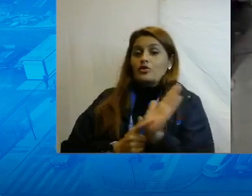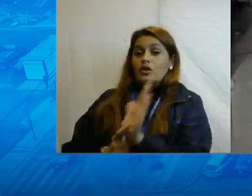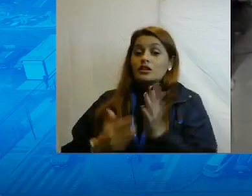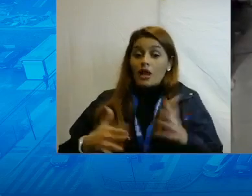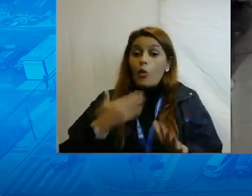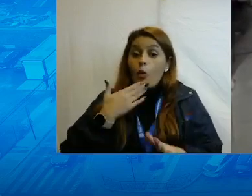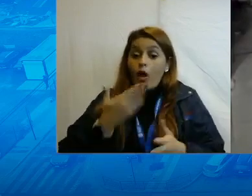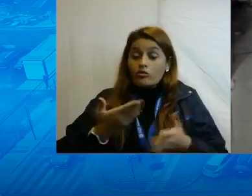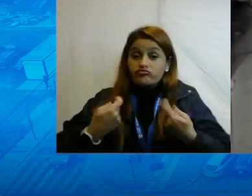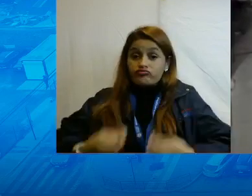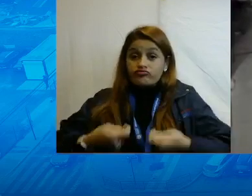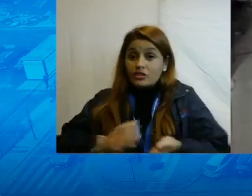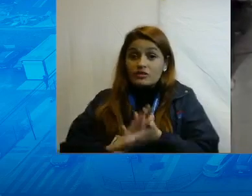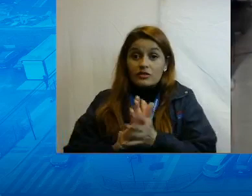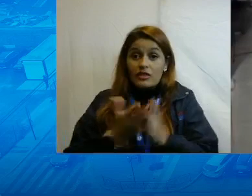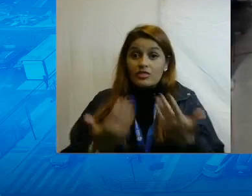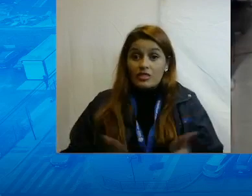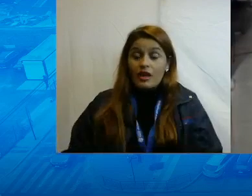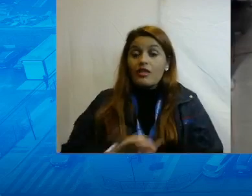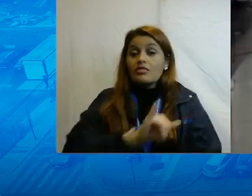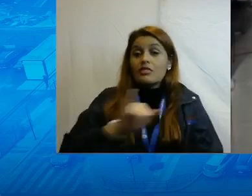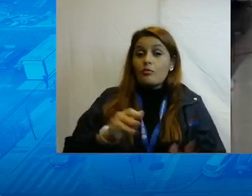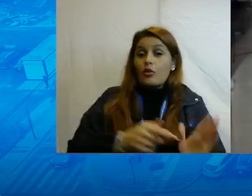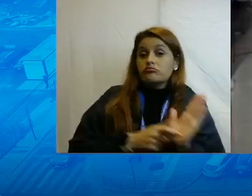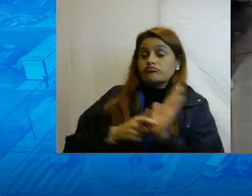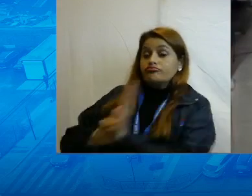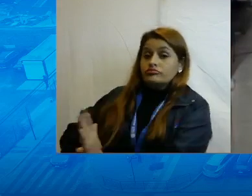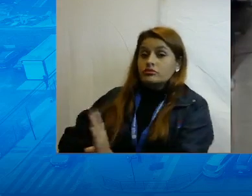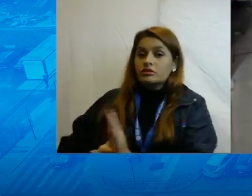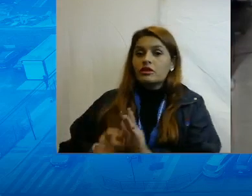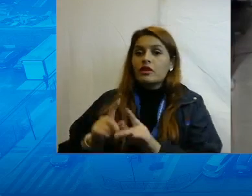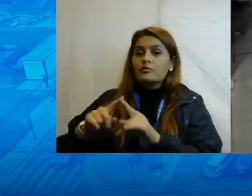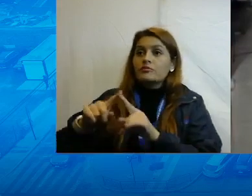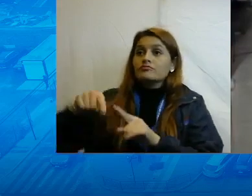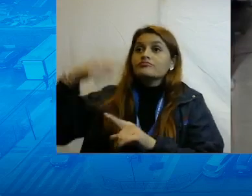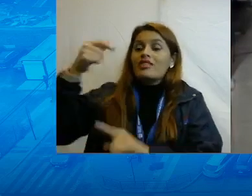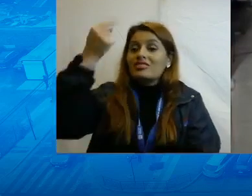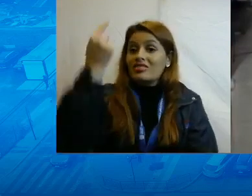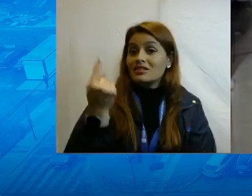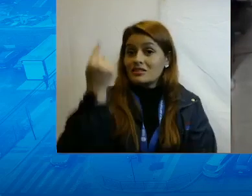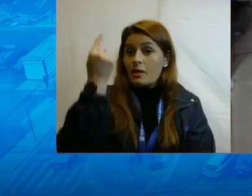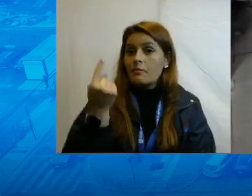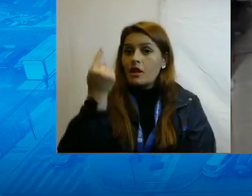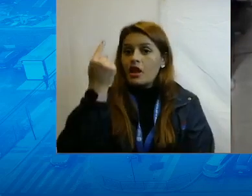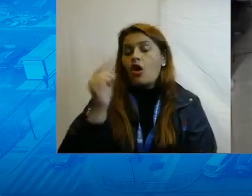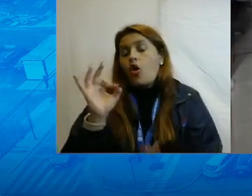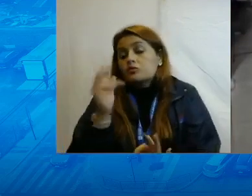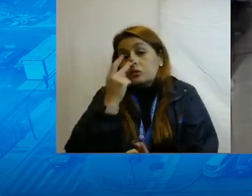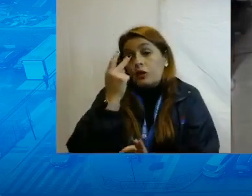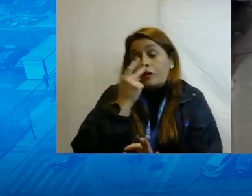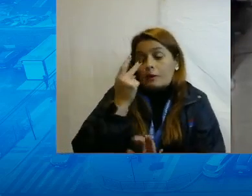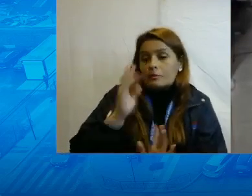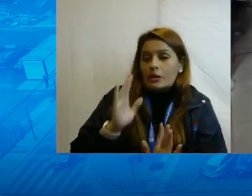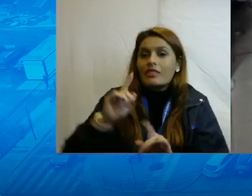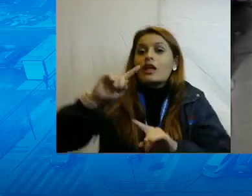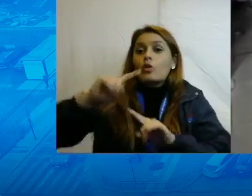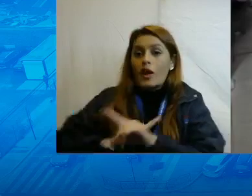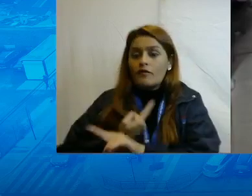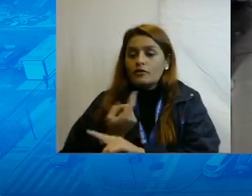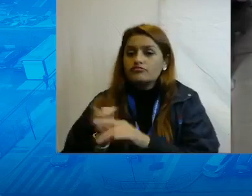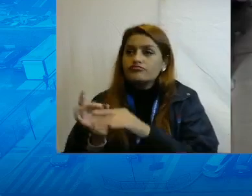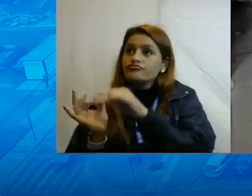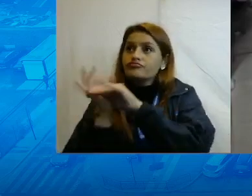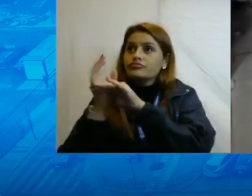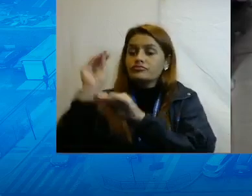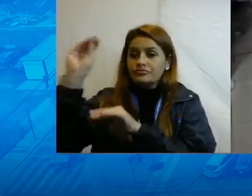que se rinde, tiene que postular nuevamente y que se abra la postulación va a ser en diciembre o noviembre. Que nos den